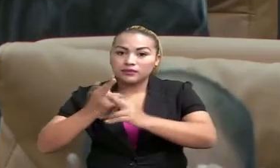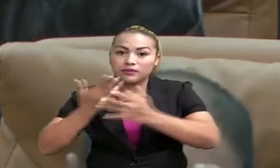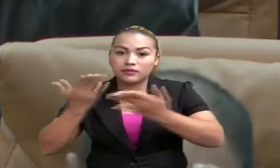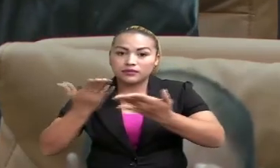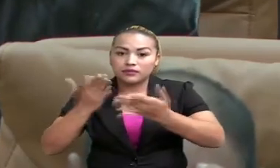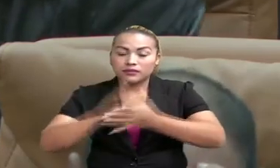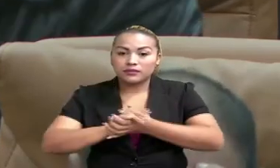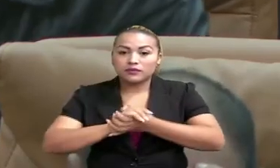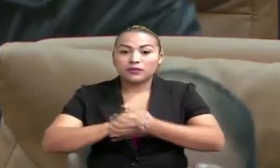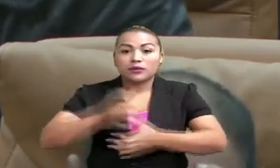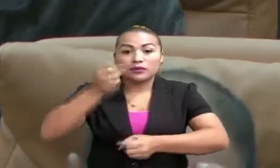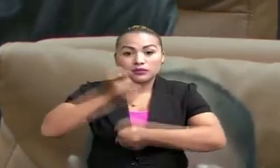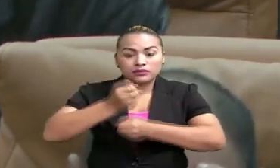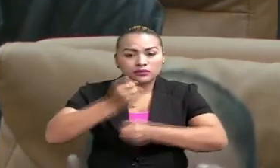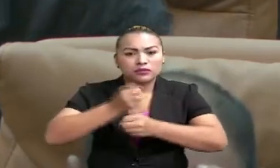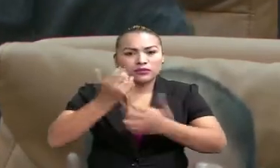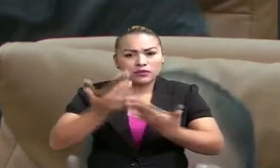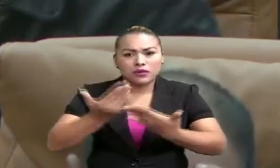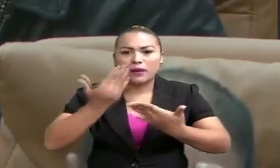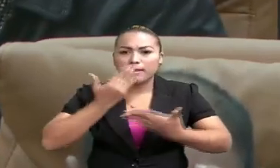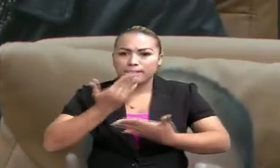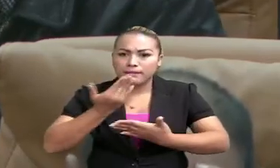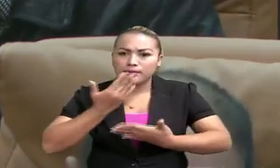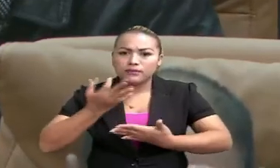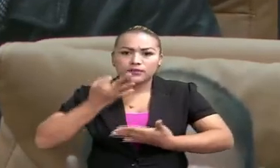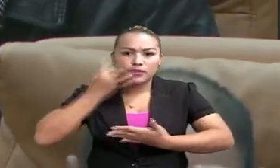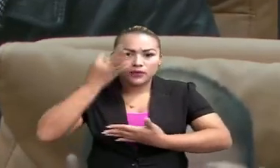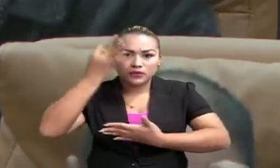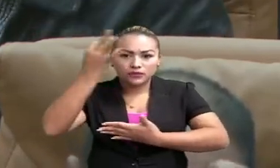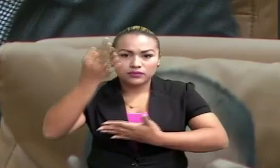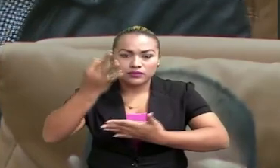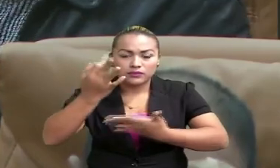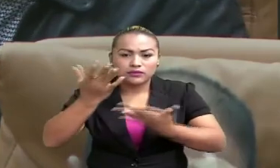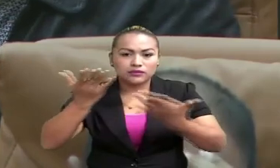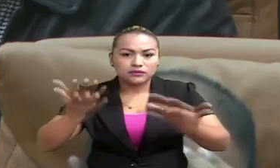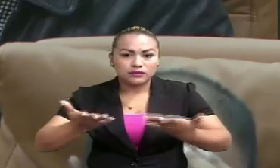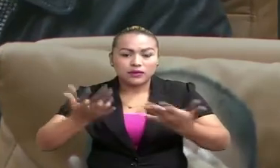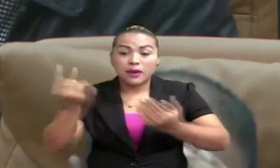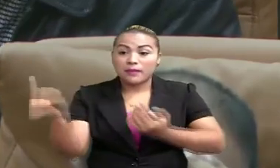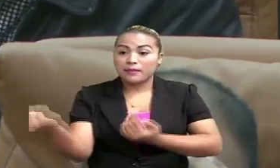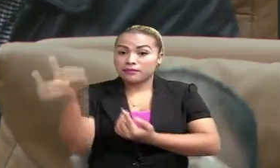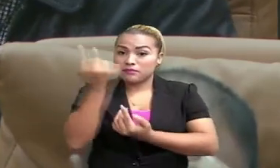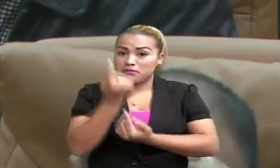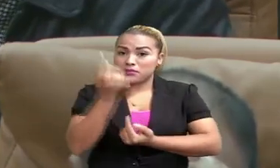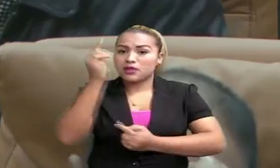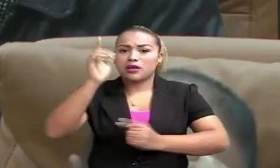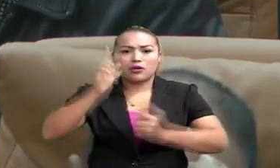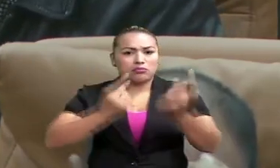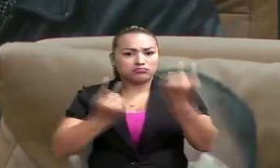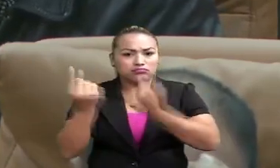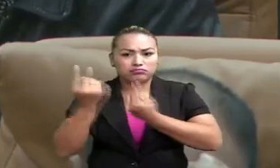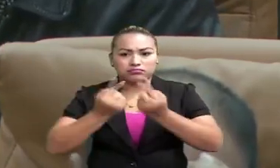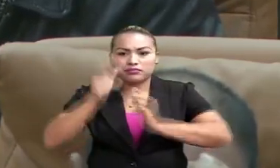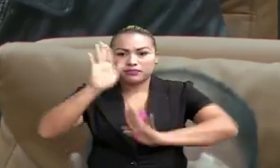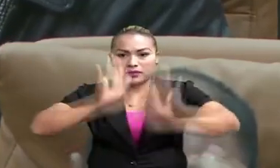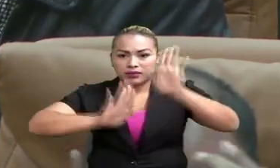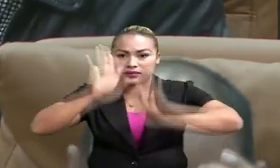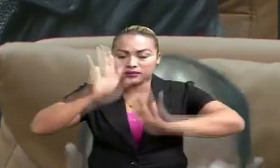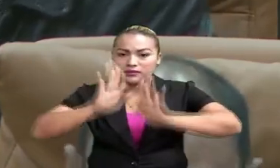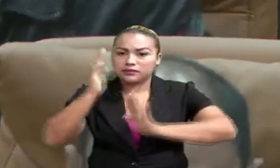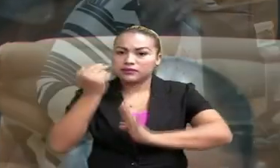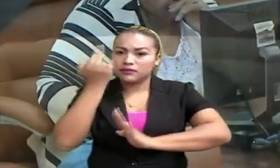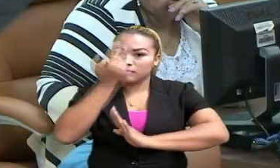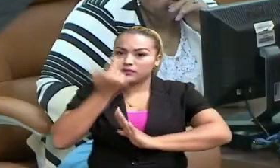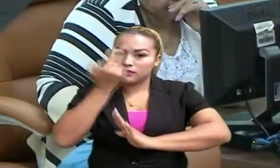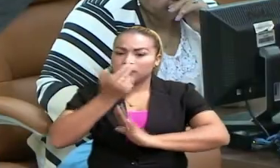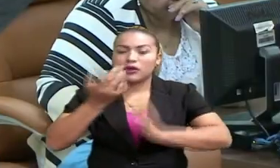estaba dejando frutos positivos en el dictamen, vinieron a participar del proceso de consulta.